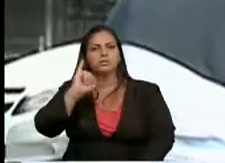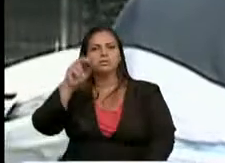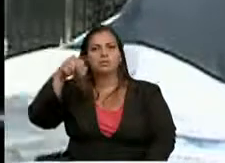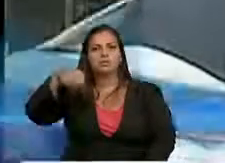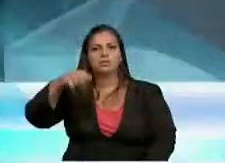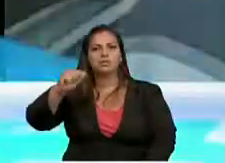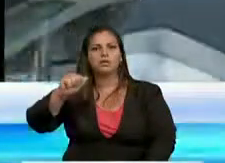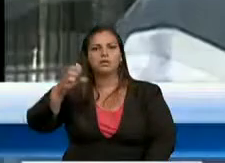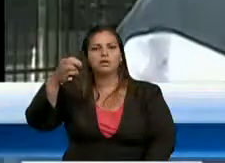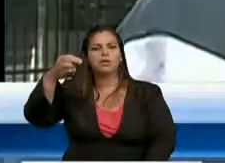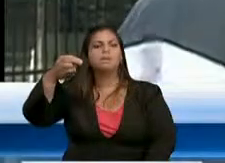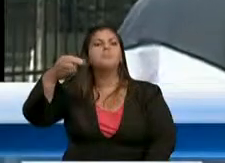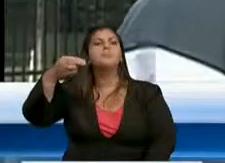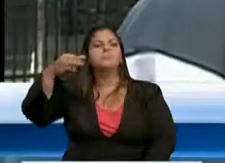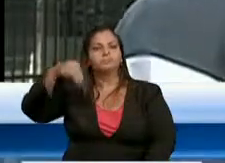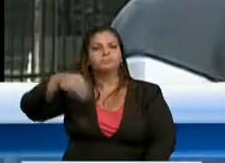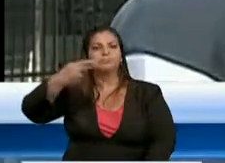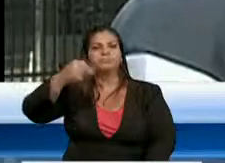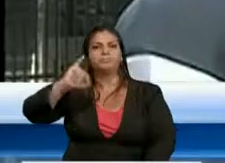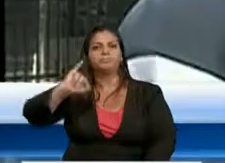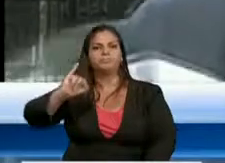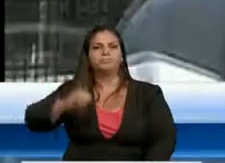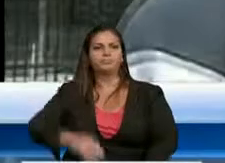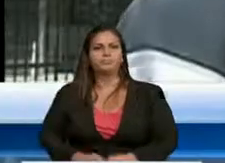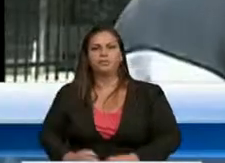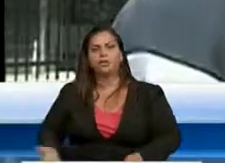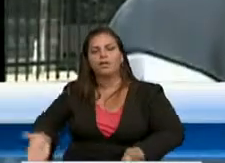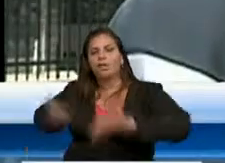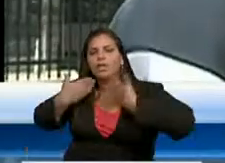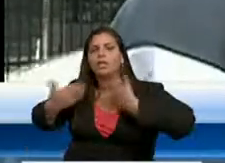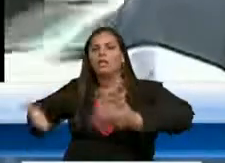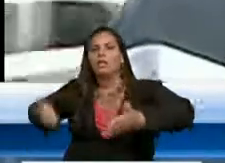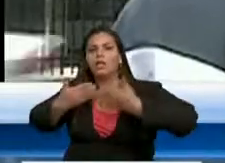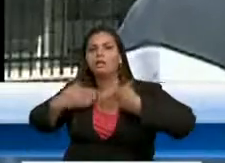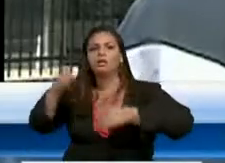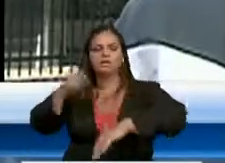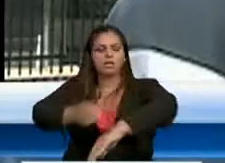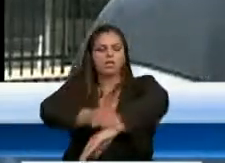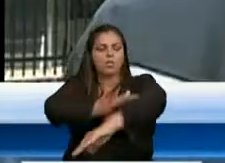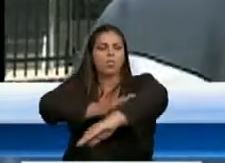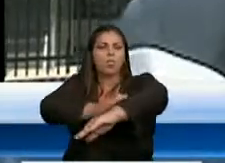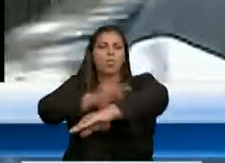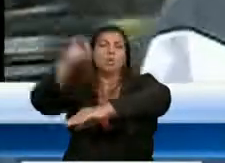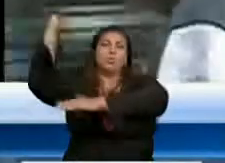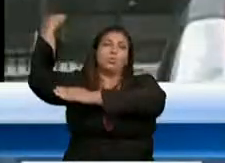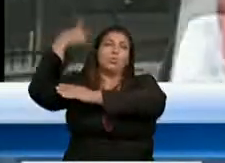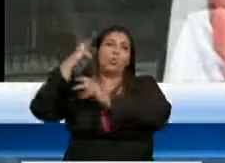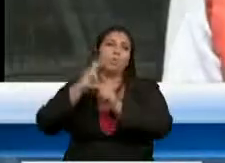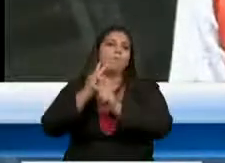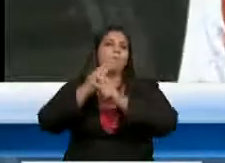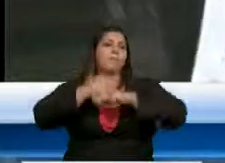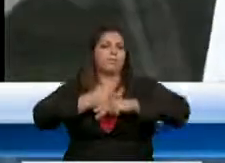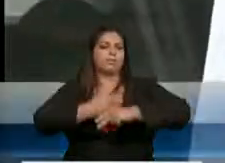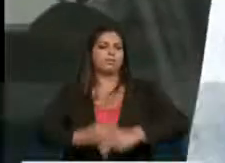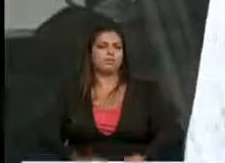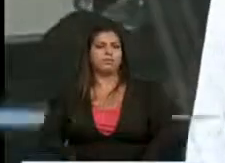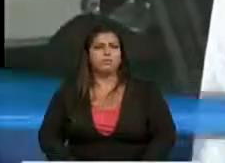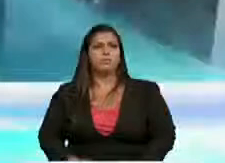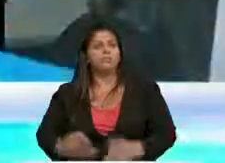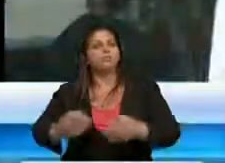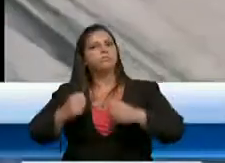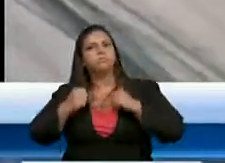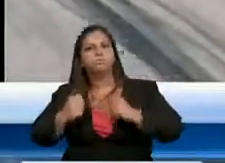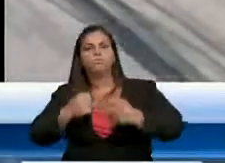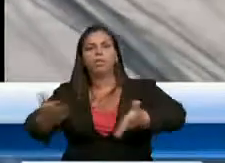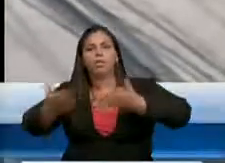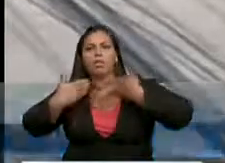Está el calor tremendo, está que desde la anterior semana estamos así. Tengo que ponerse protector solar y taparse los brazos porque si no... Está fuerte, está